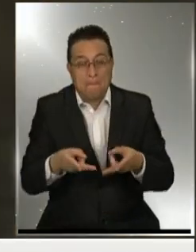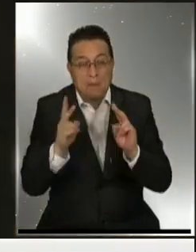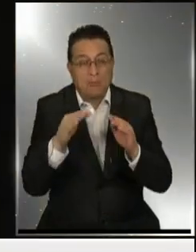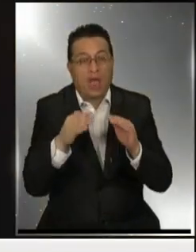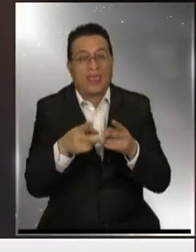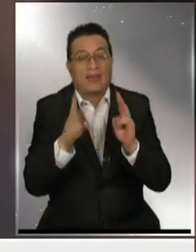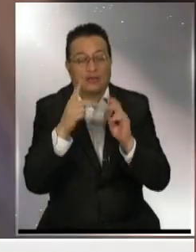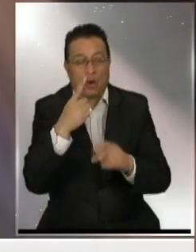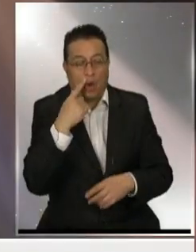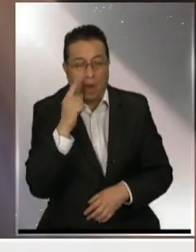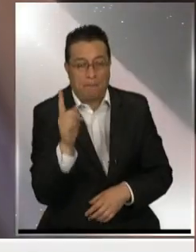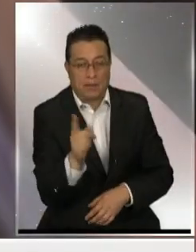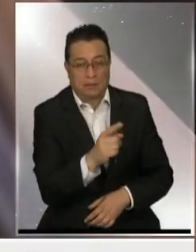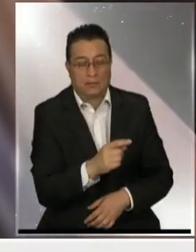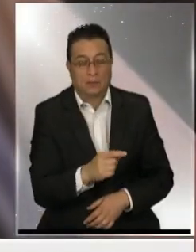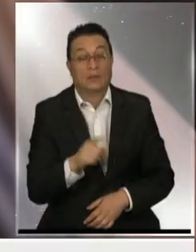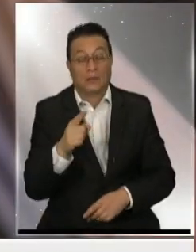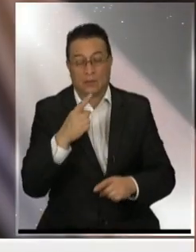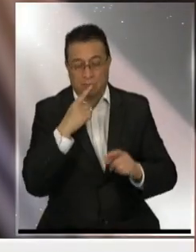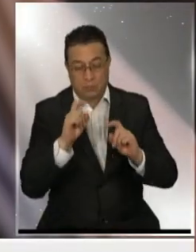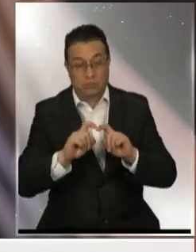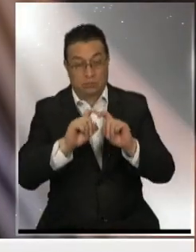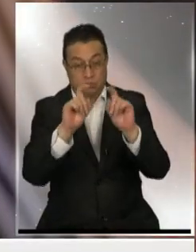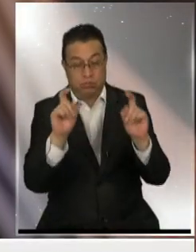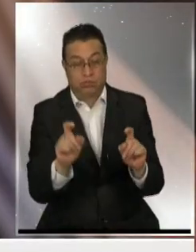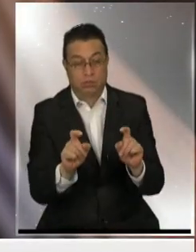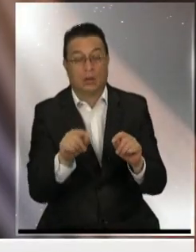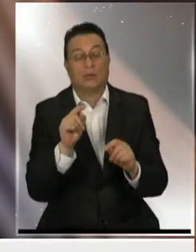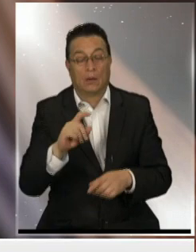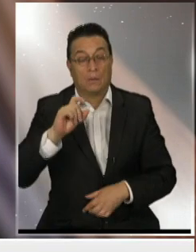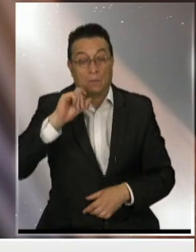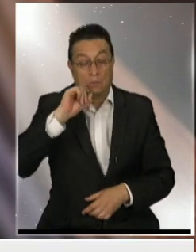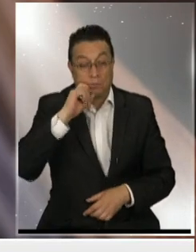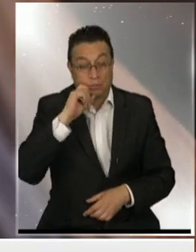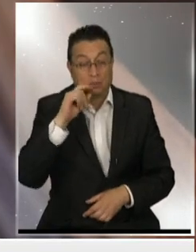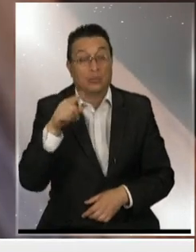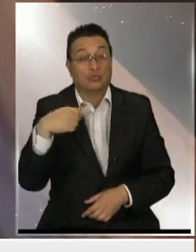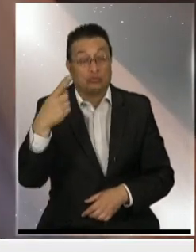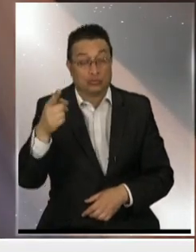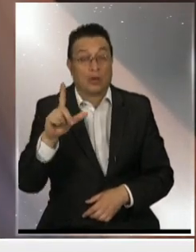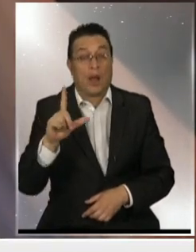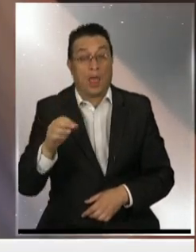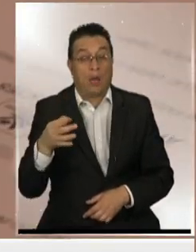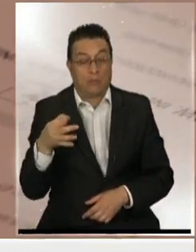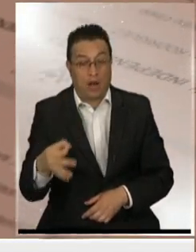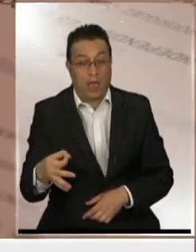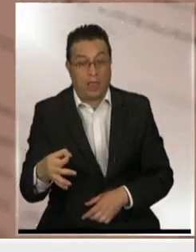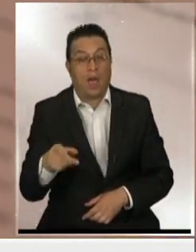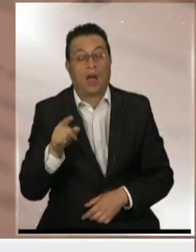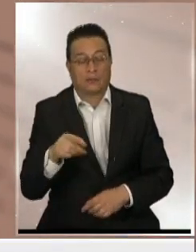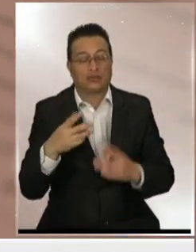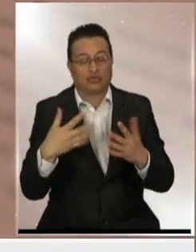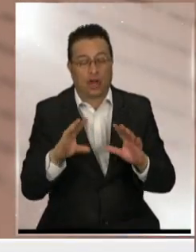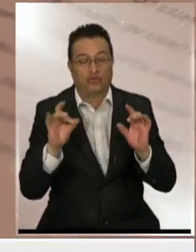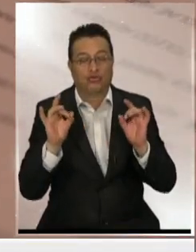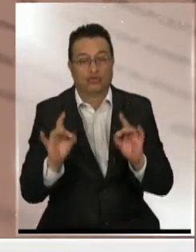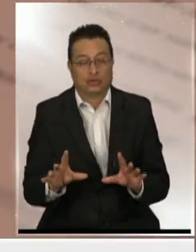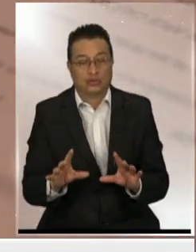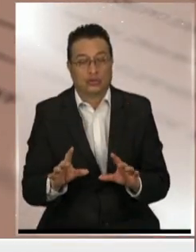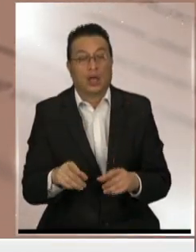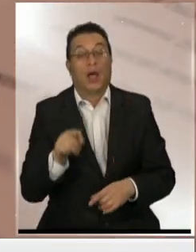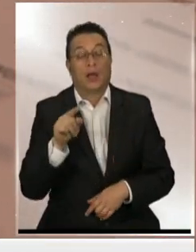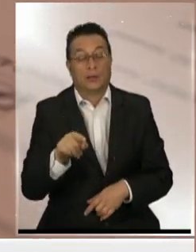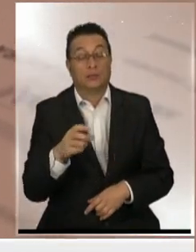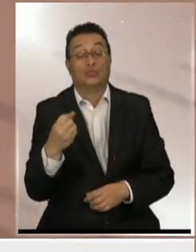hombres. La incertidumbre de quién será el próximo en llegar a la moneda ya está instalada. Y hoy, cuando el número